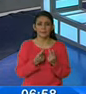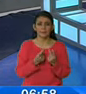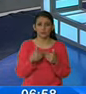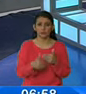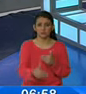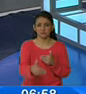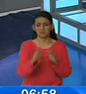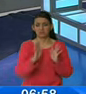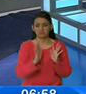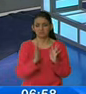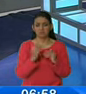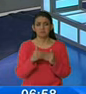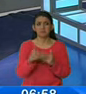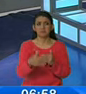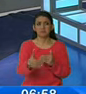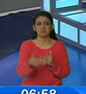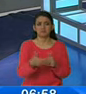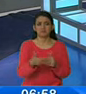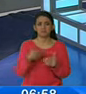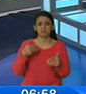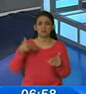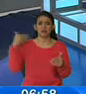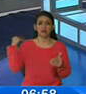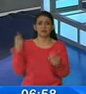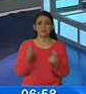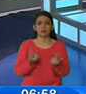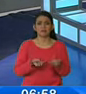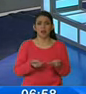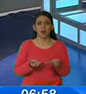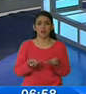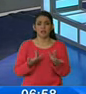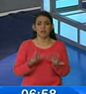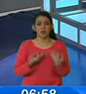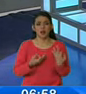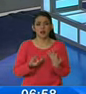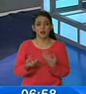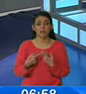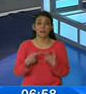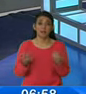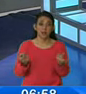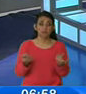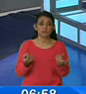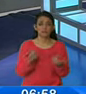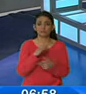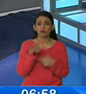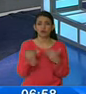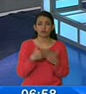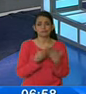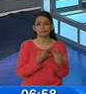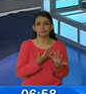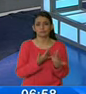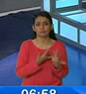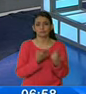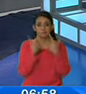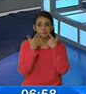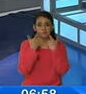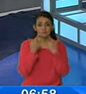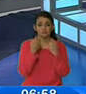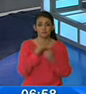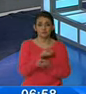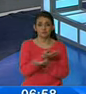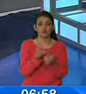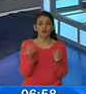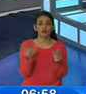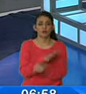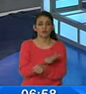ese lado, porque otras elecciones ha sido un poco más largo a la espera. Sí. Pero todos vamos a estar pendientes y nosotros les traeremos la información